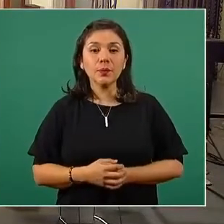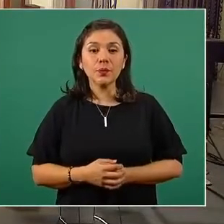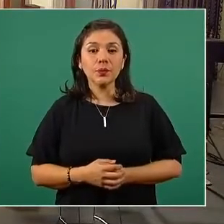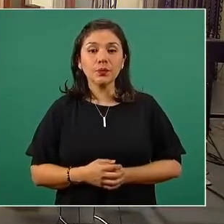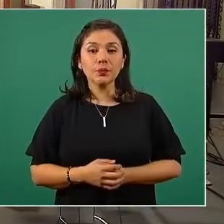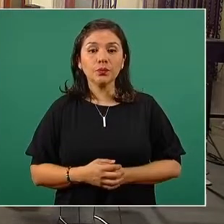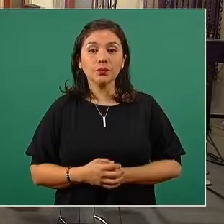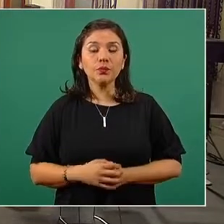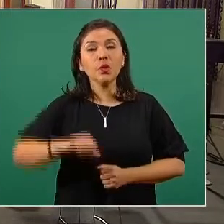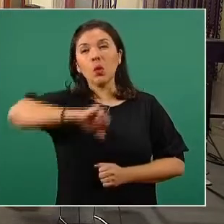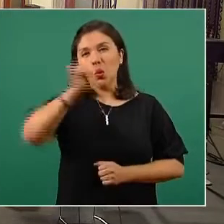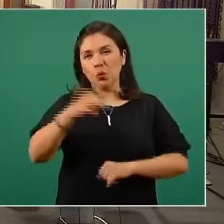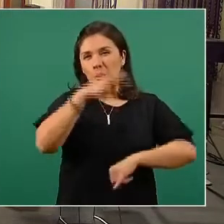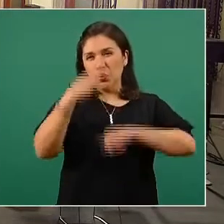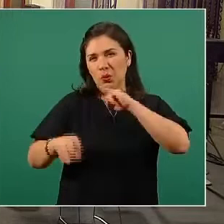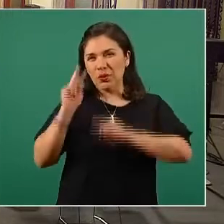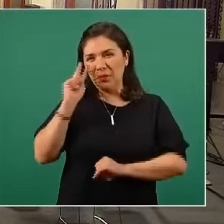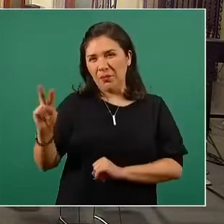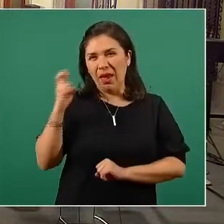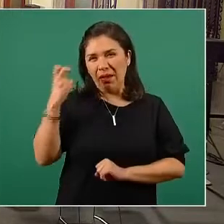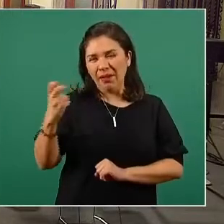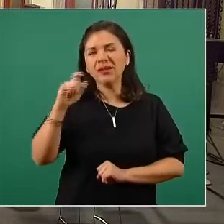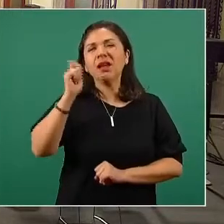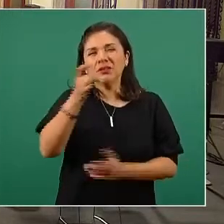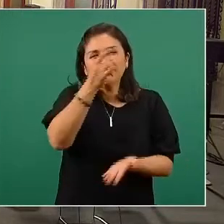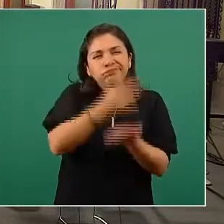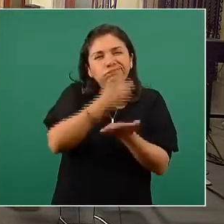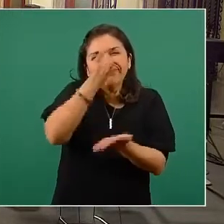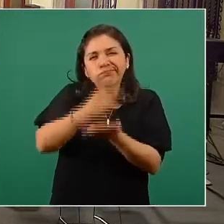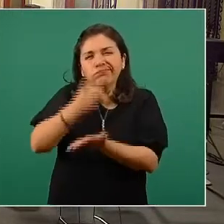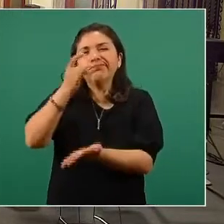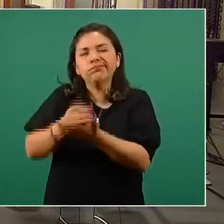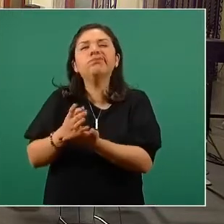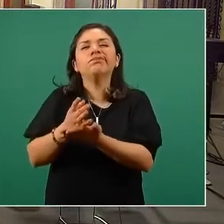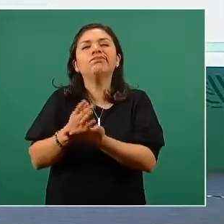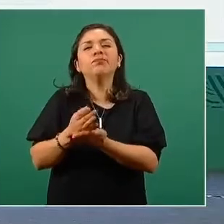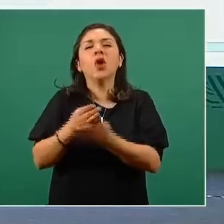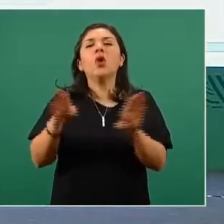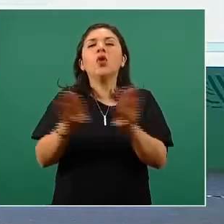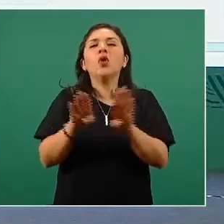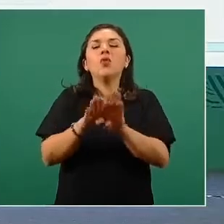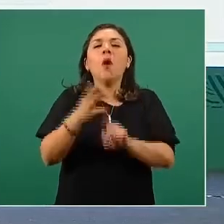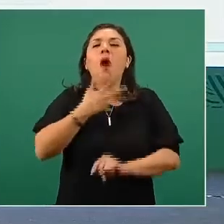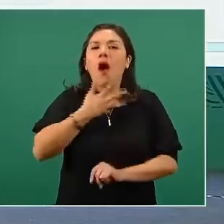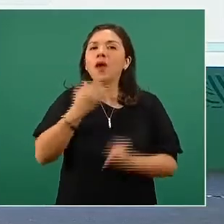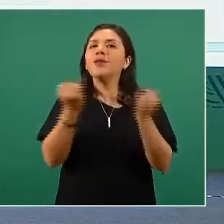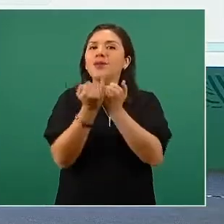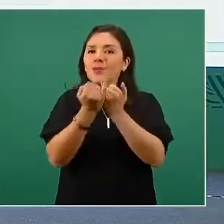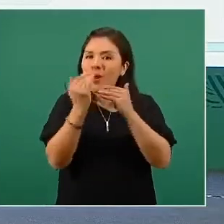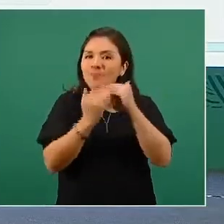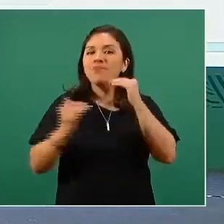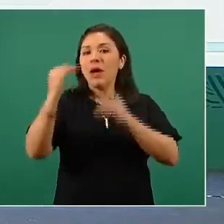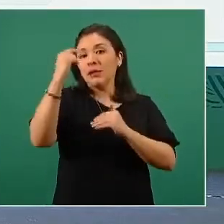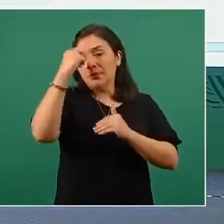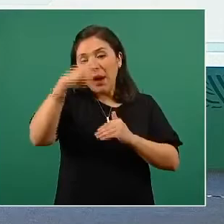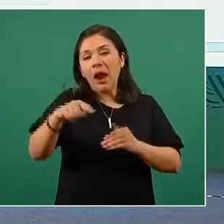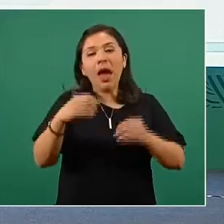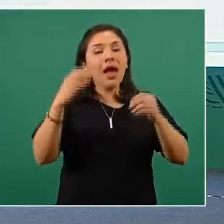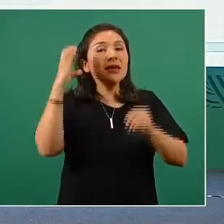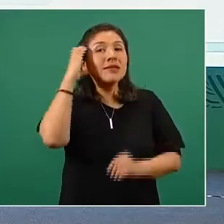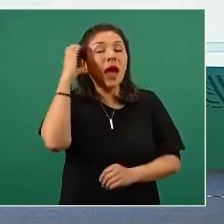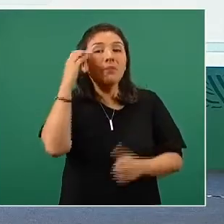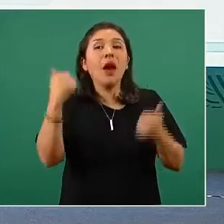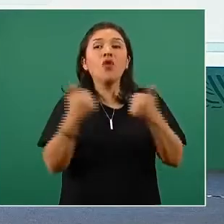En esta última lámina identificamos pues cómo tenemos también un incremento en la disponibilidad de las